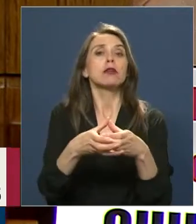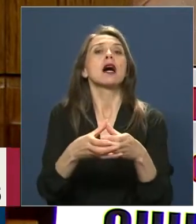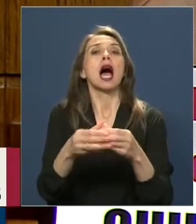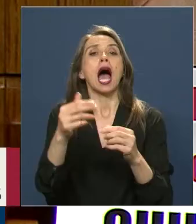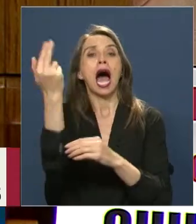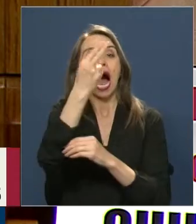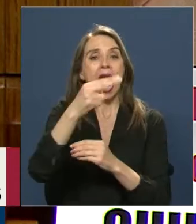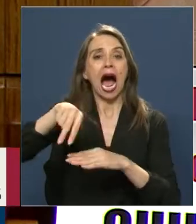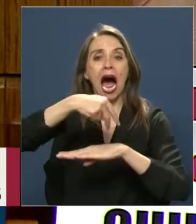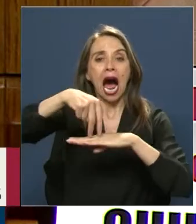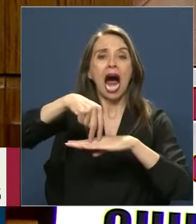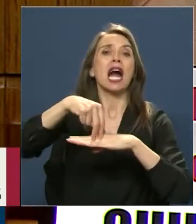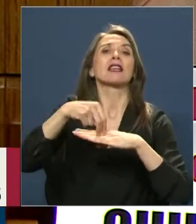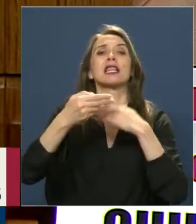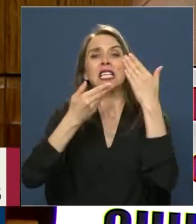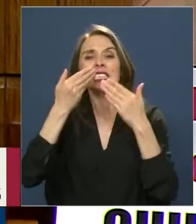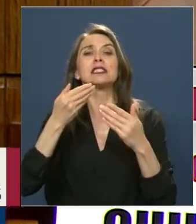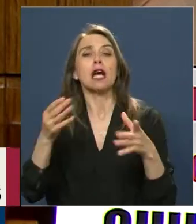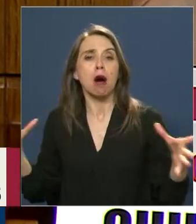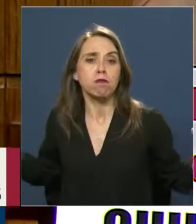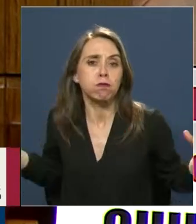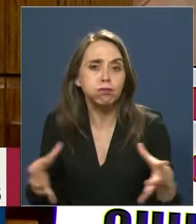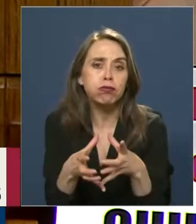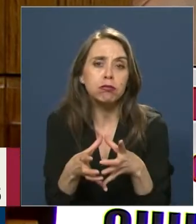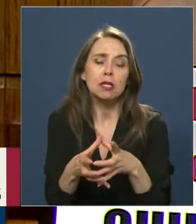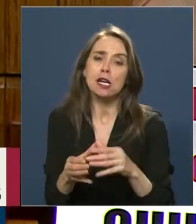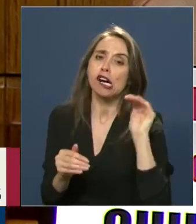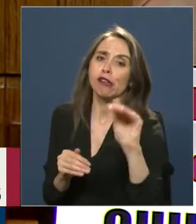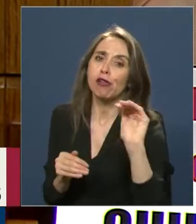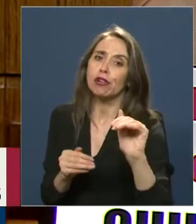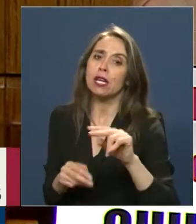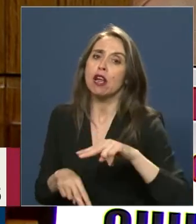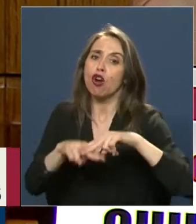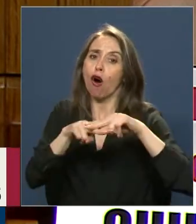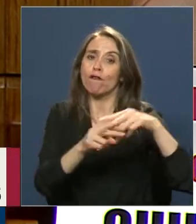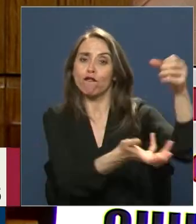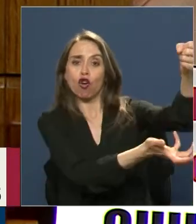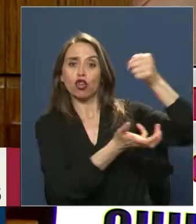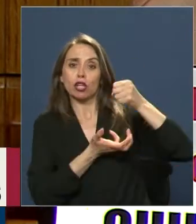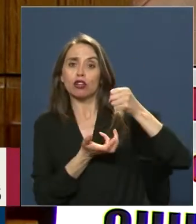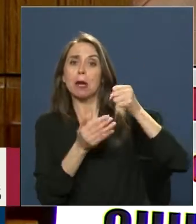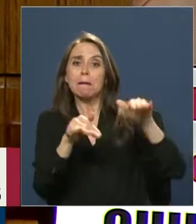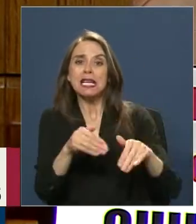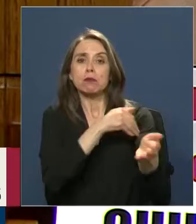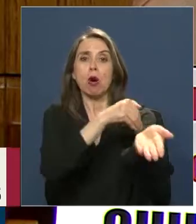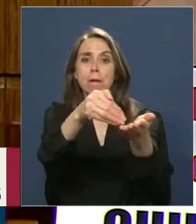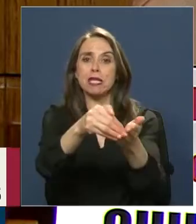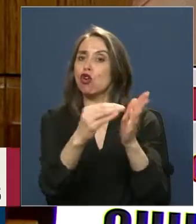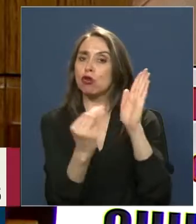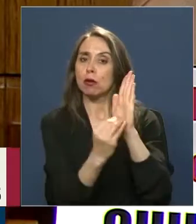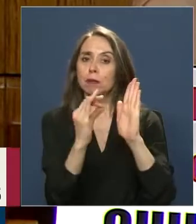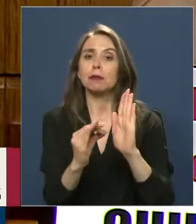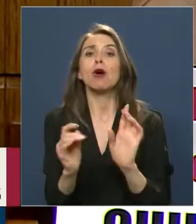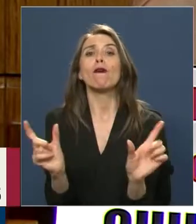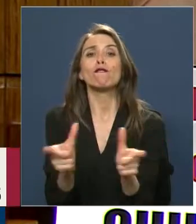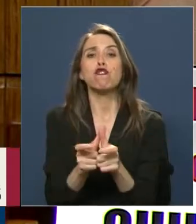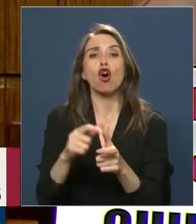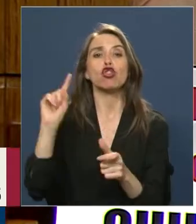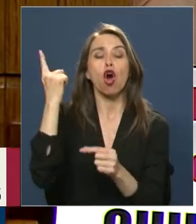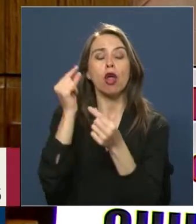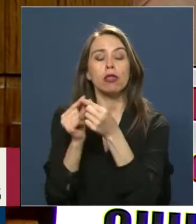ciudadanía, y lograron con fuerza reponer esos fondos, al igual como se hizo con el Fondo del Consejo